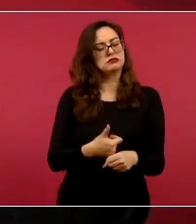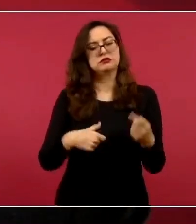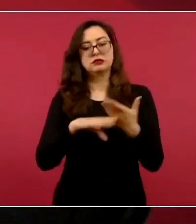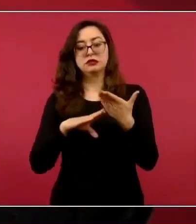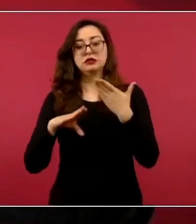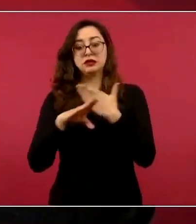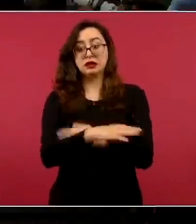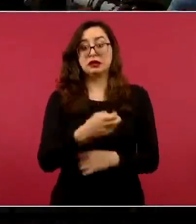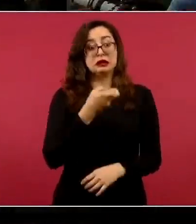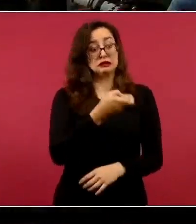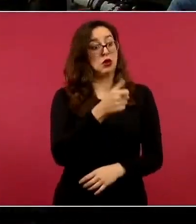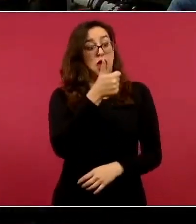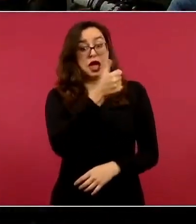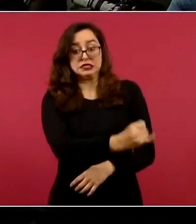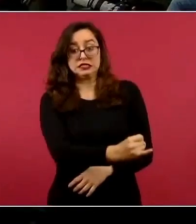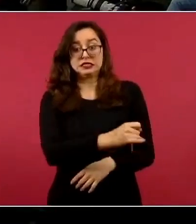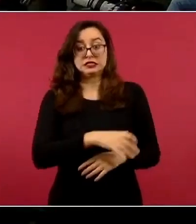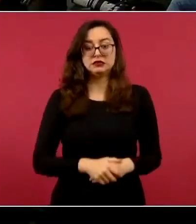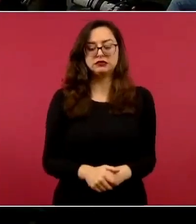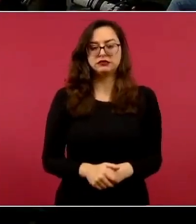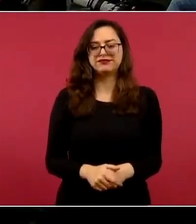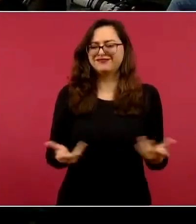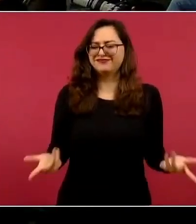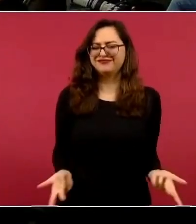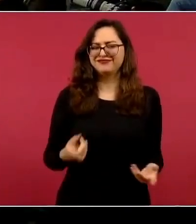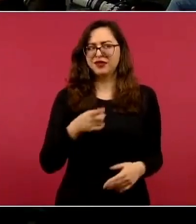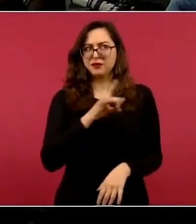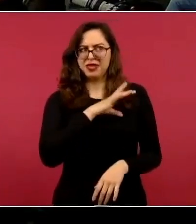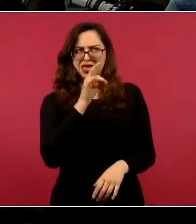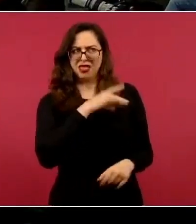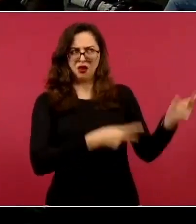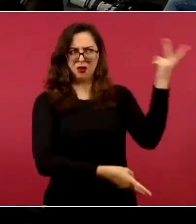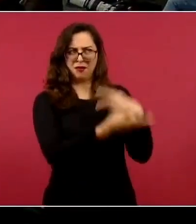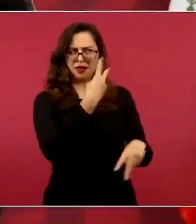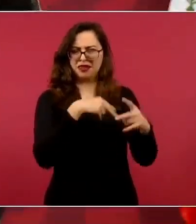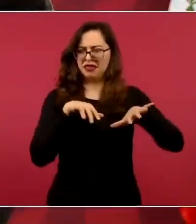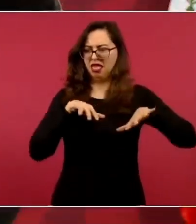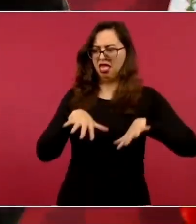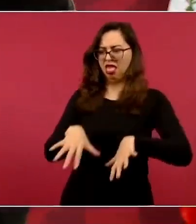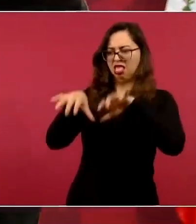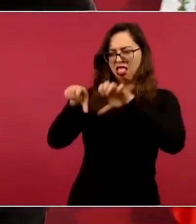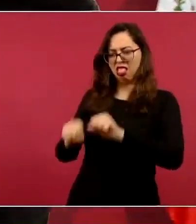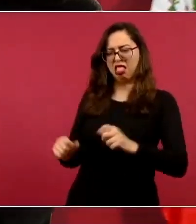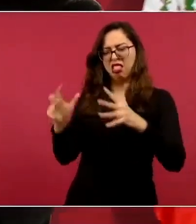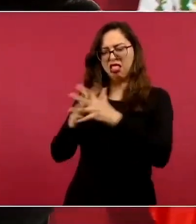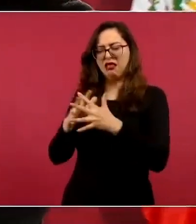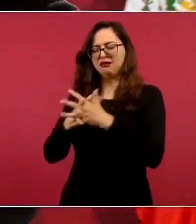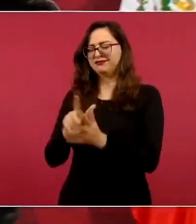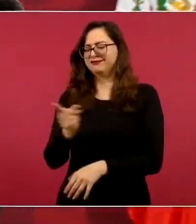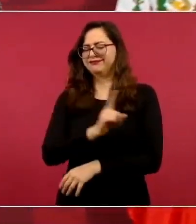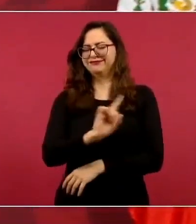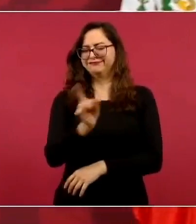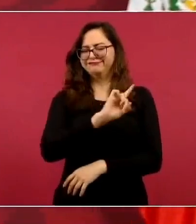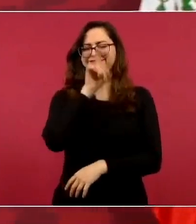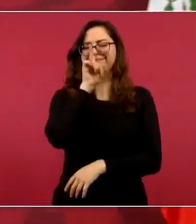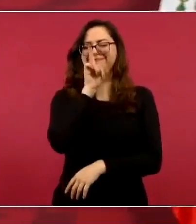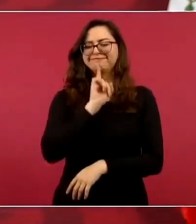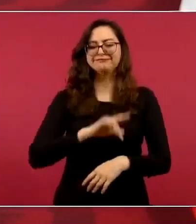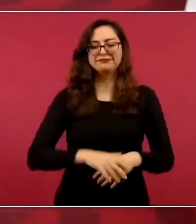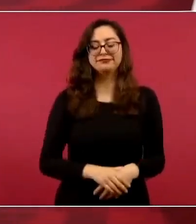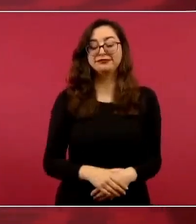Roosevelt. Entonces, no había por ahí riesgo. Era el conservadurismo